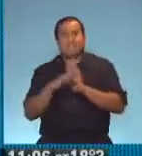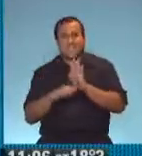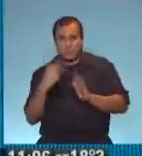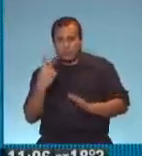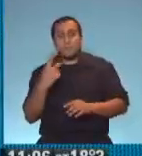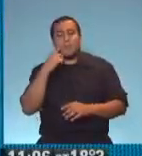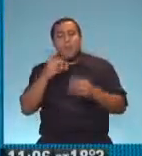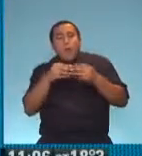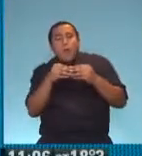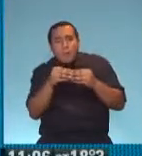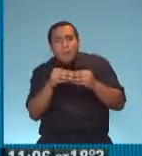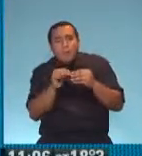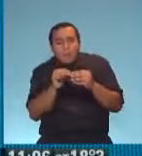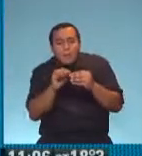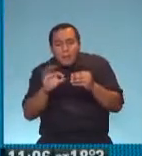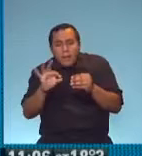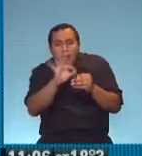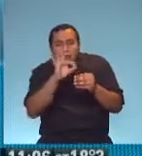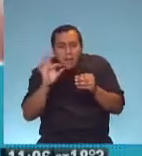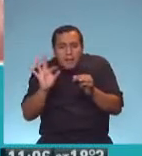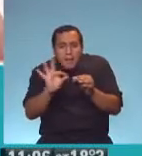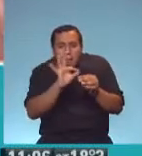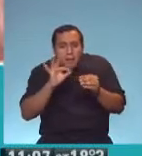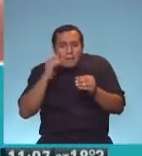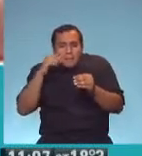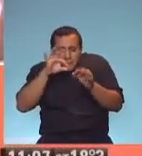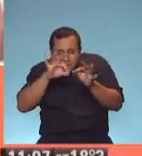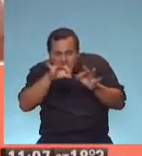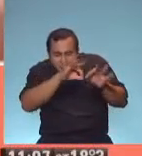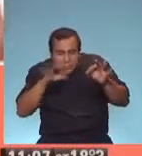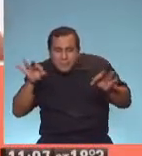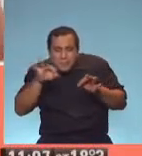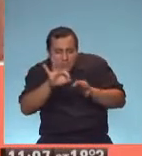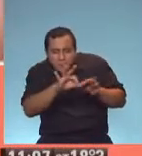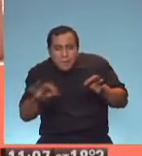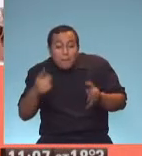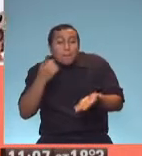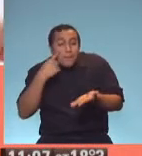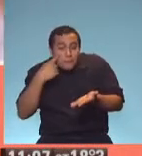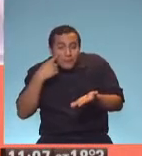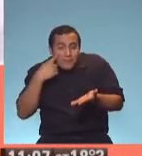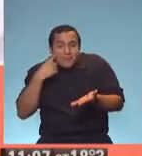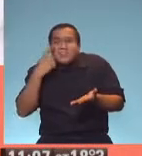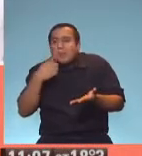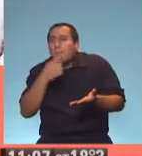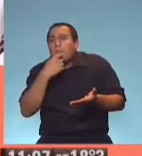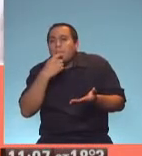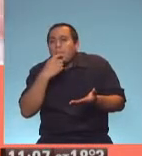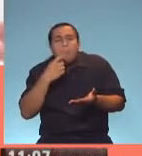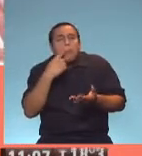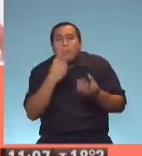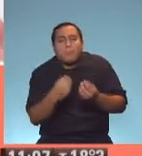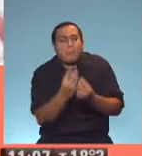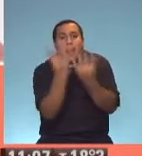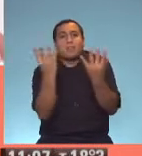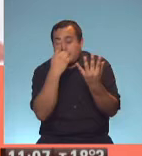huevo después evoluciona a larva. Cuando estamos en larva están ahí en el fondo vivas, Sí. que se esconden ahí en esas raíces del, ¿vieron cuando ponemos un potus, por